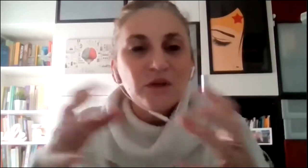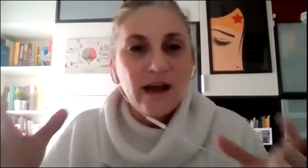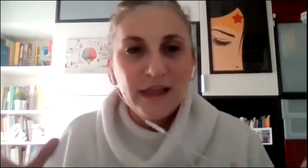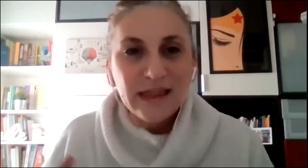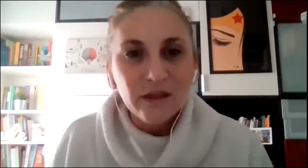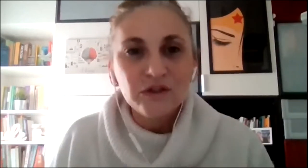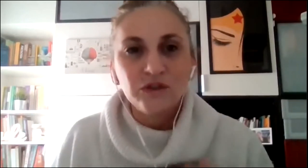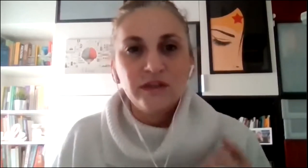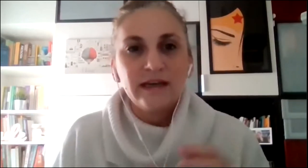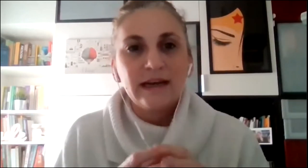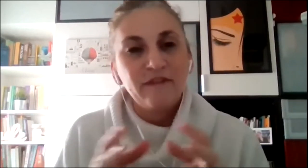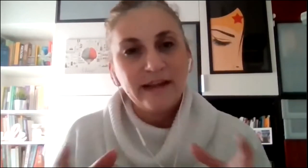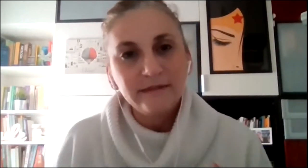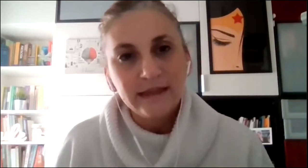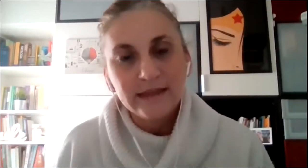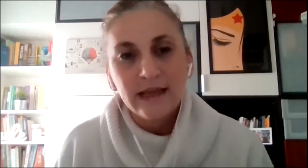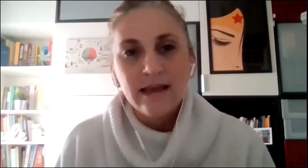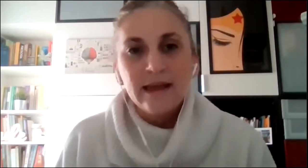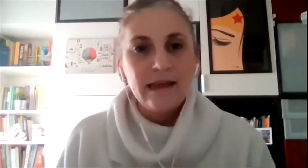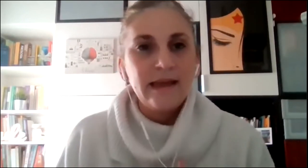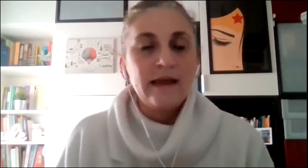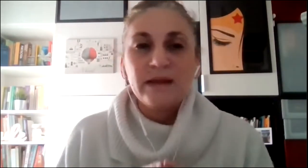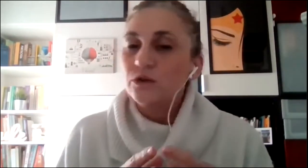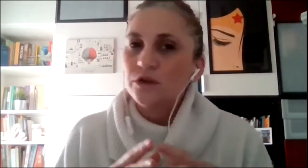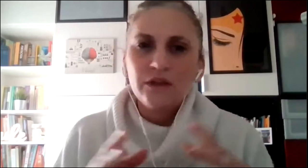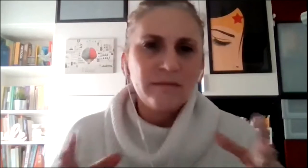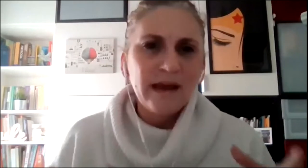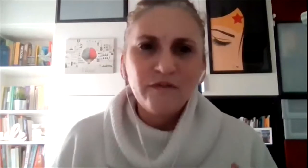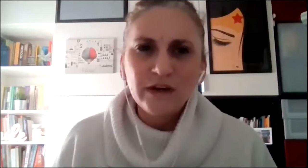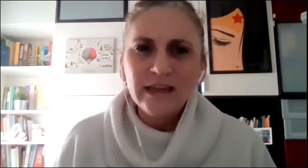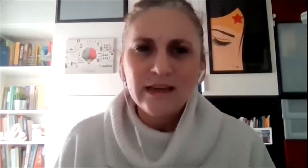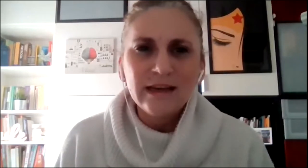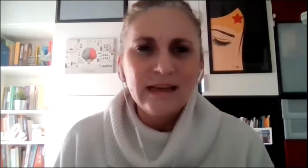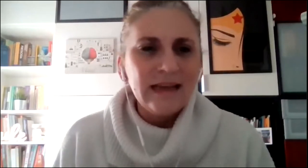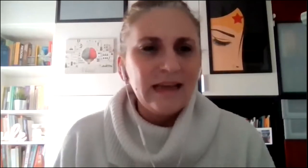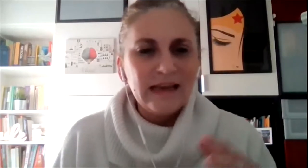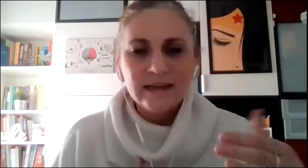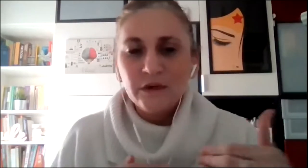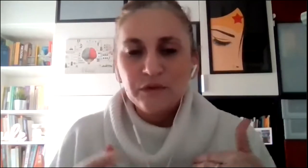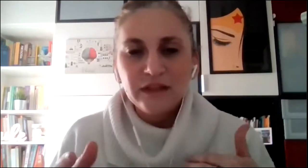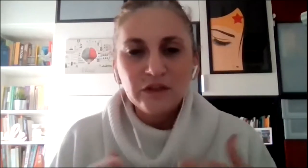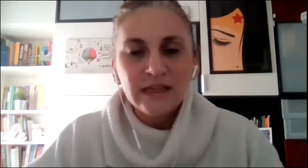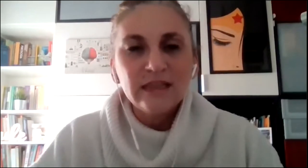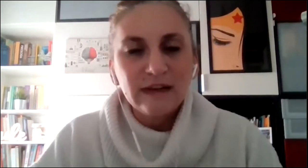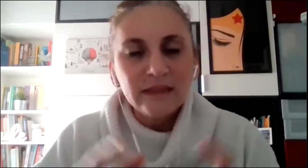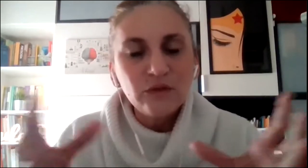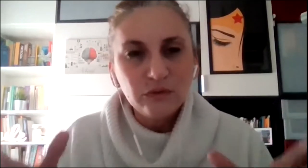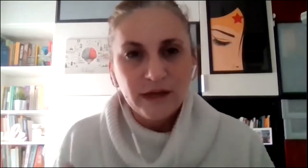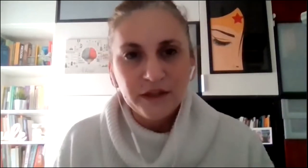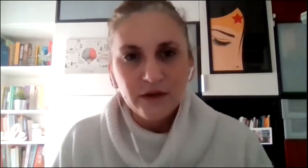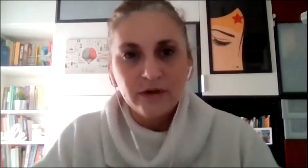están desorganizados, no tienen referentes, los sonidos de megafonía, la gente cruzándose, les